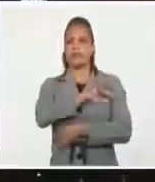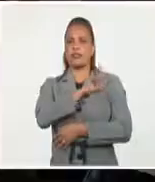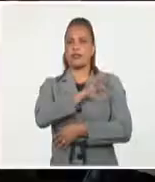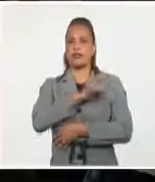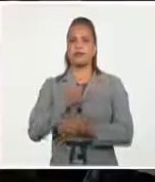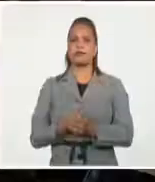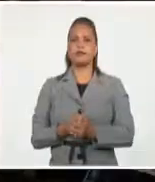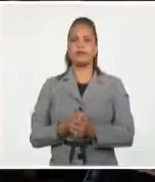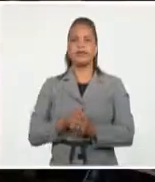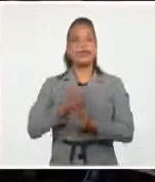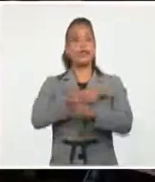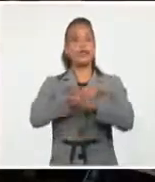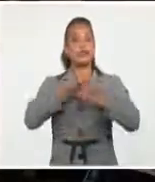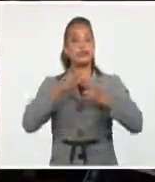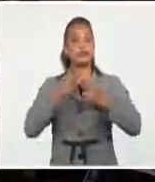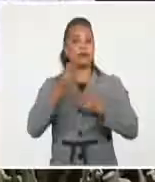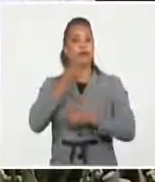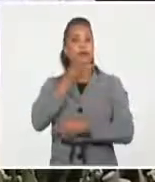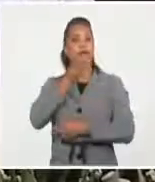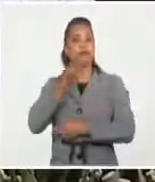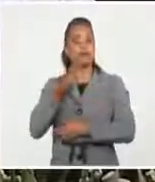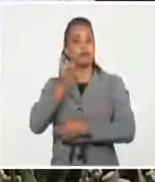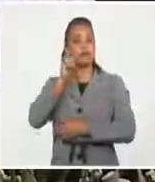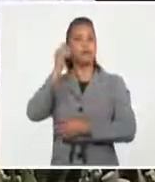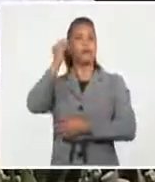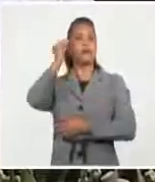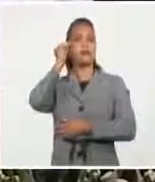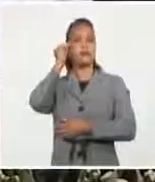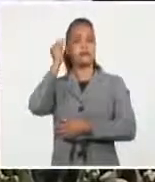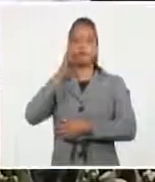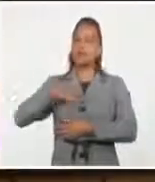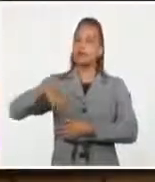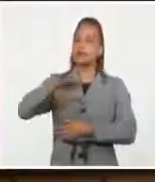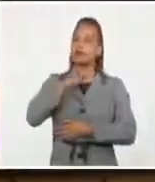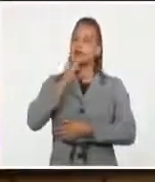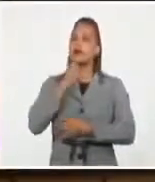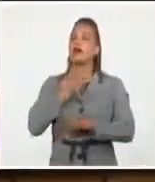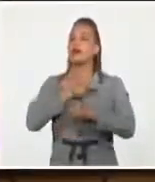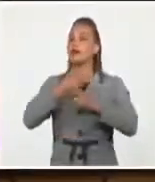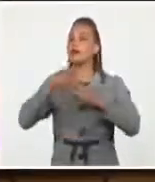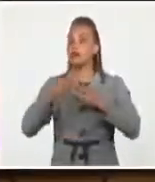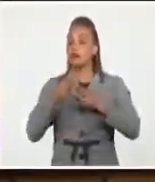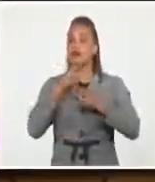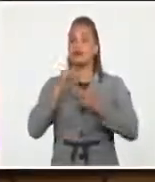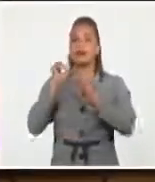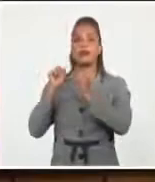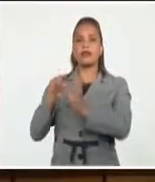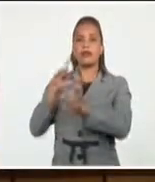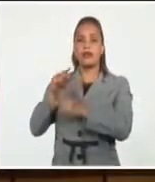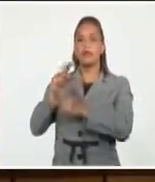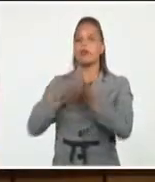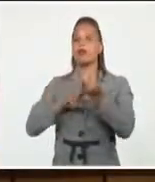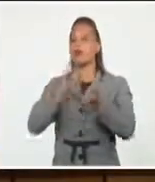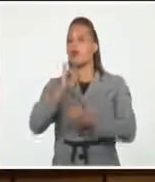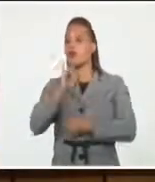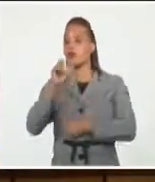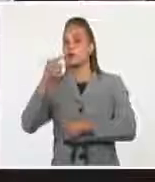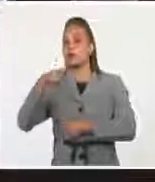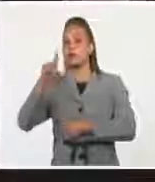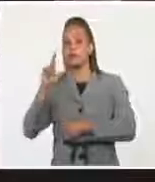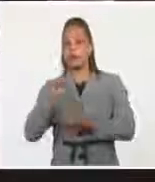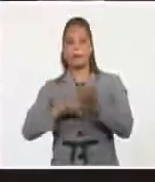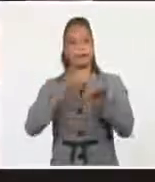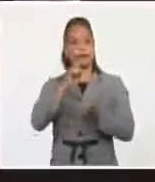del comandante en jefe Fidel Castro, su pensamiento y las imborrables lecciones que dejó en la militancia, el compromiso con la